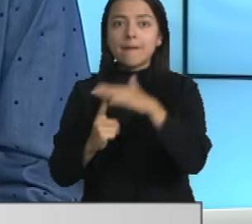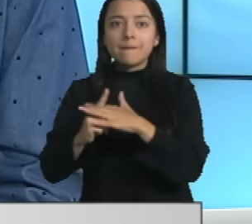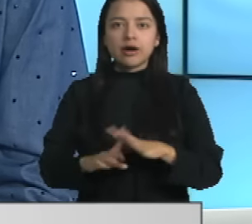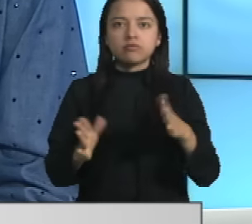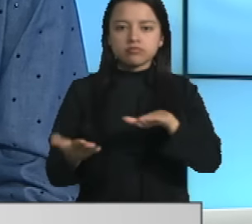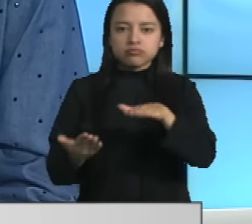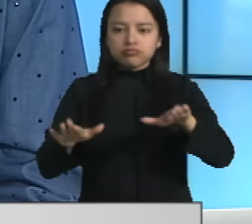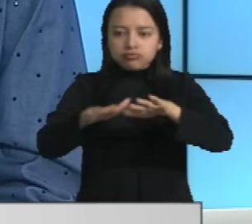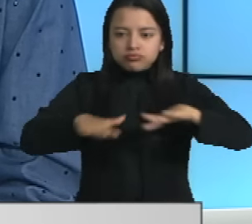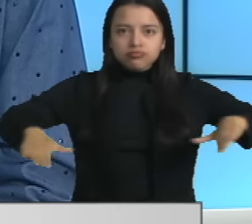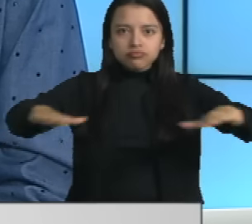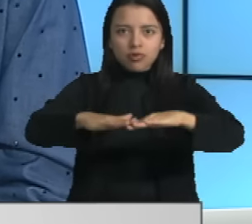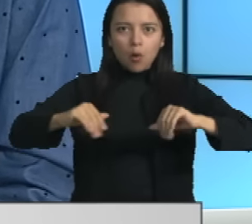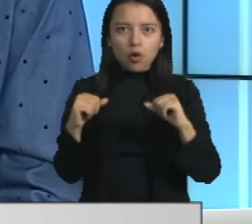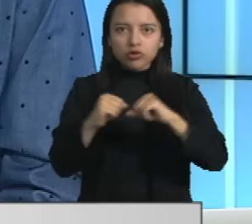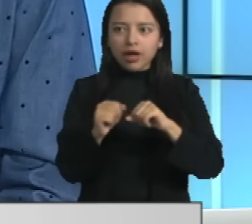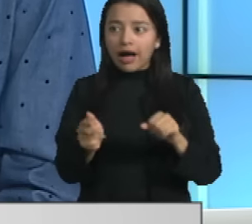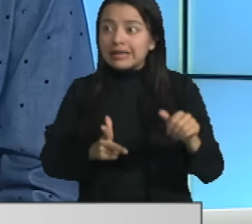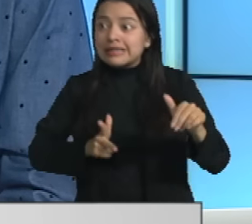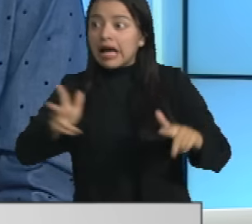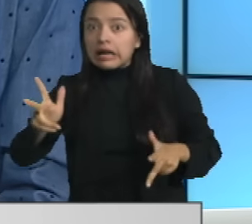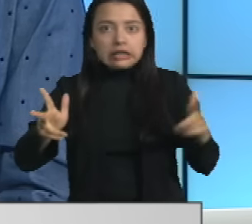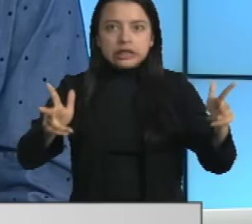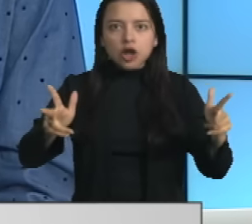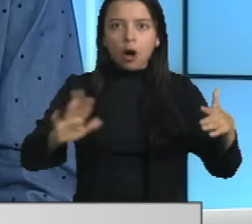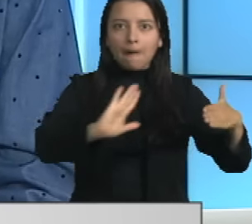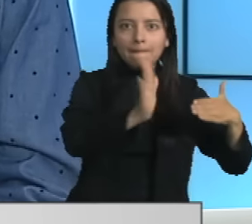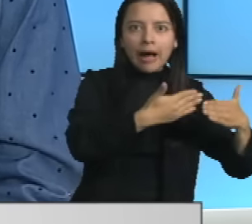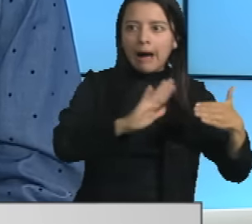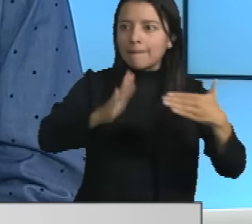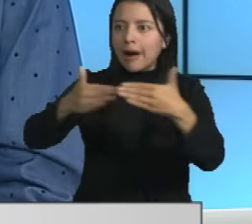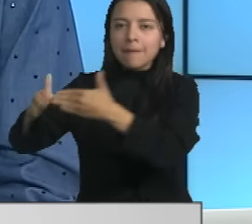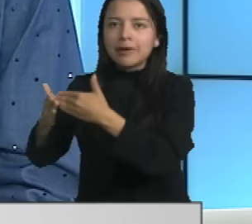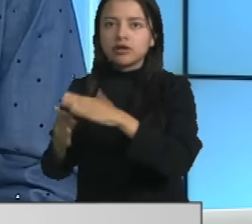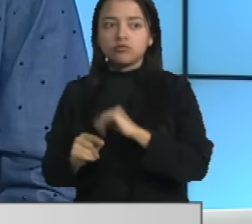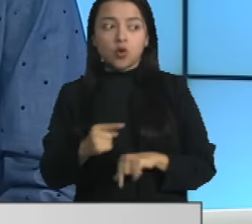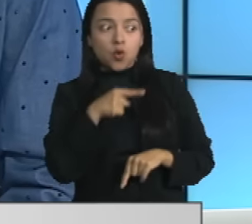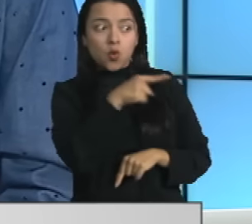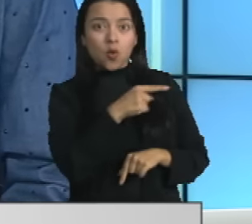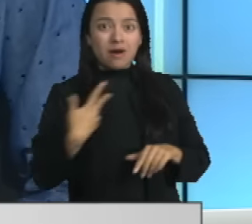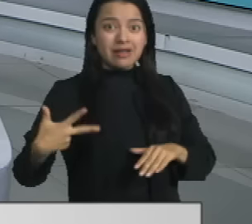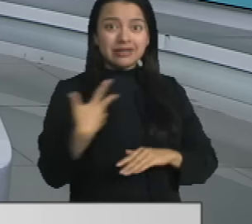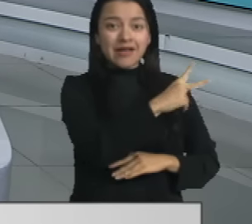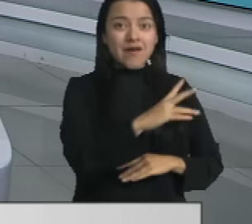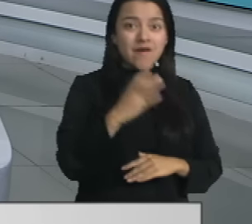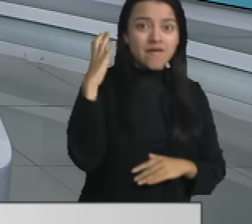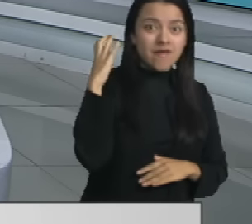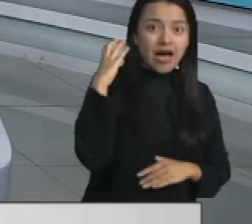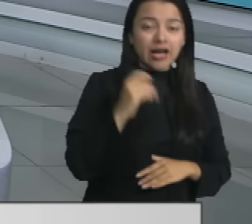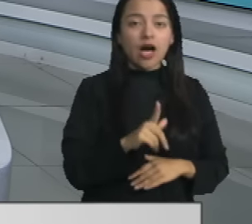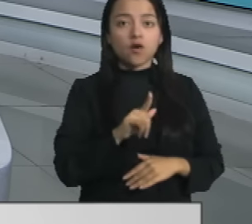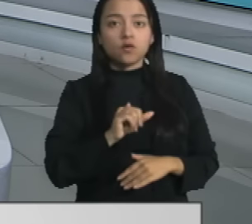de la ciudad están afectadas y una de estas es la que comunica con los municipios de Faca y de Funza. Stick Luengas está en el